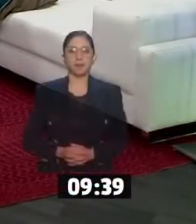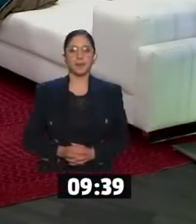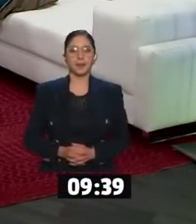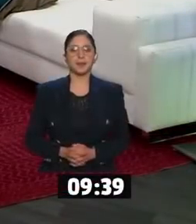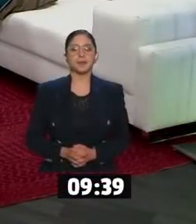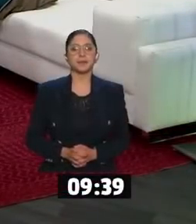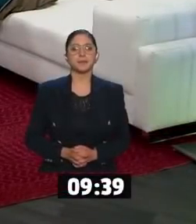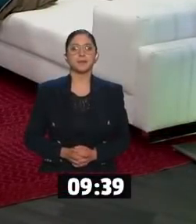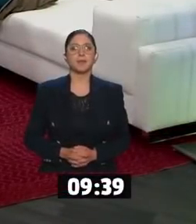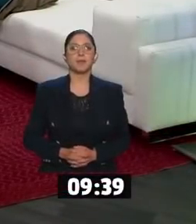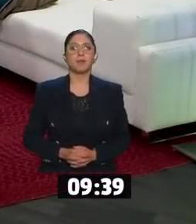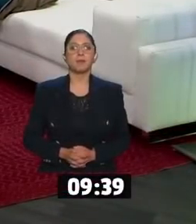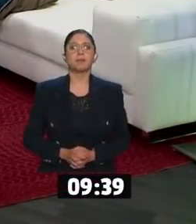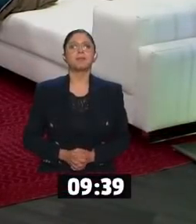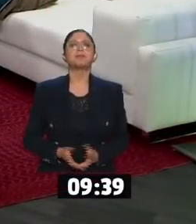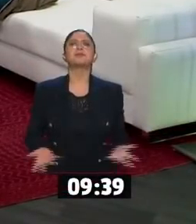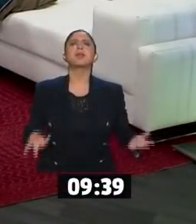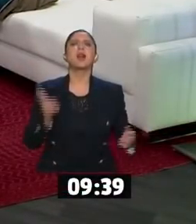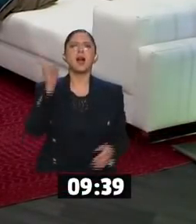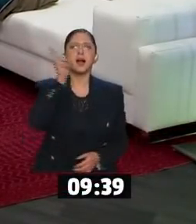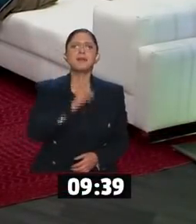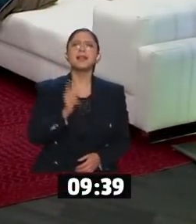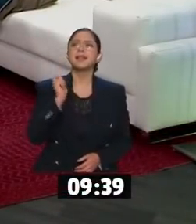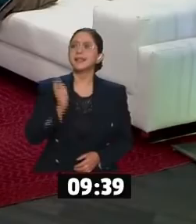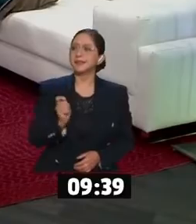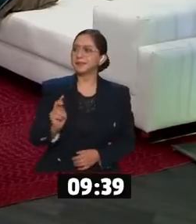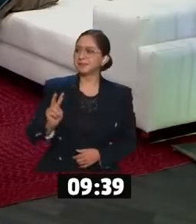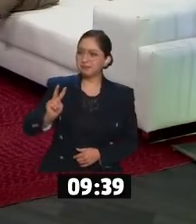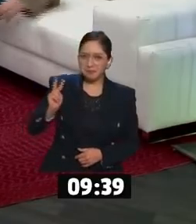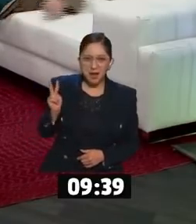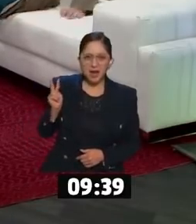A ver, Castro, Ahora sí. ¿qué pasó